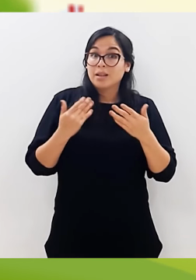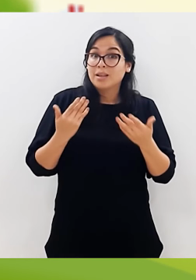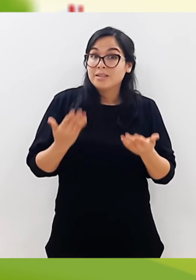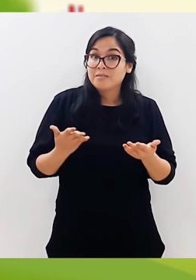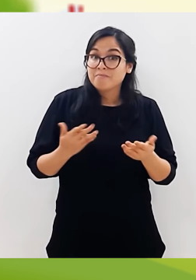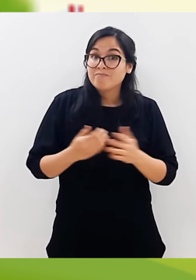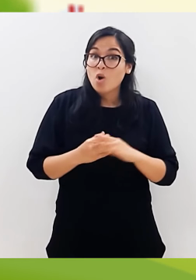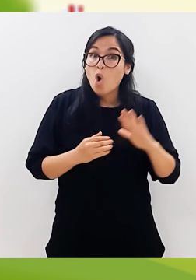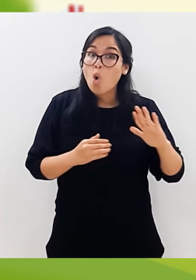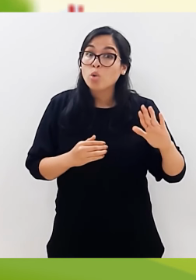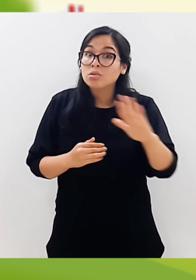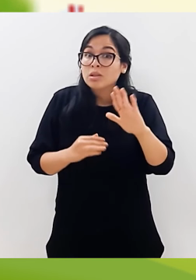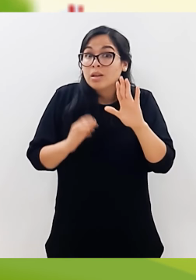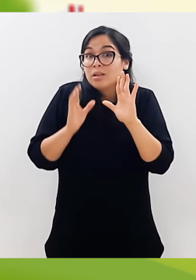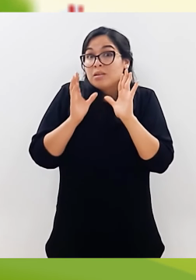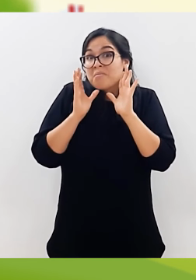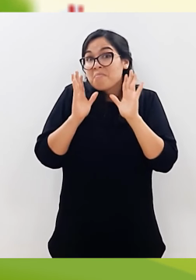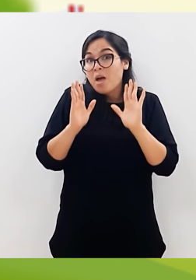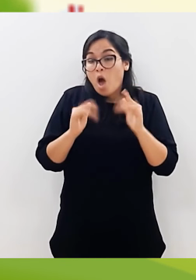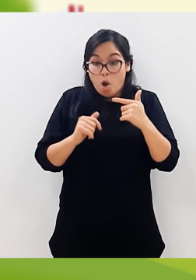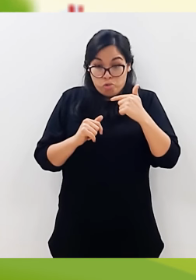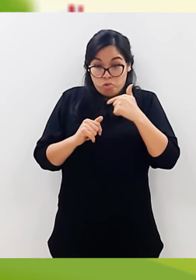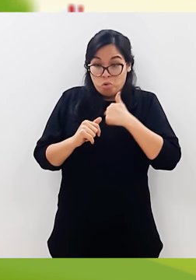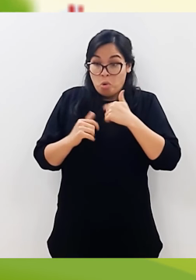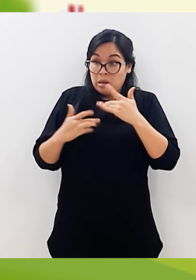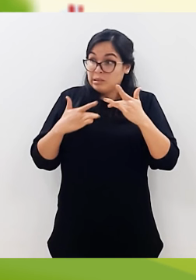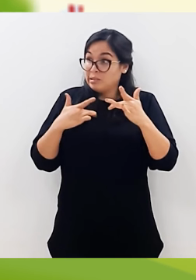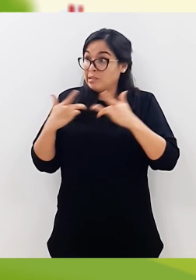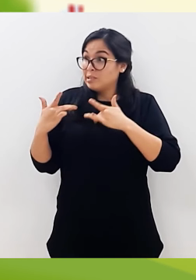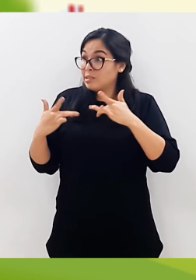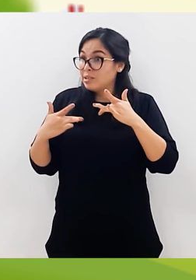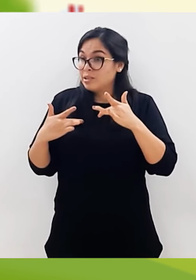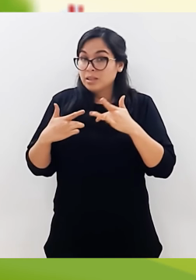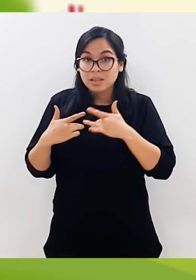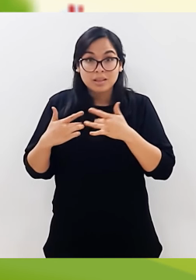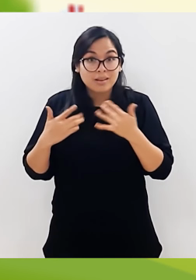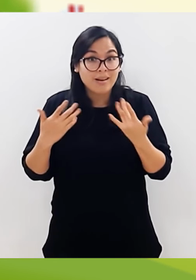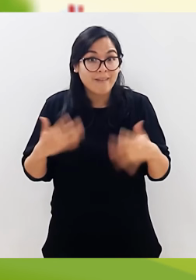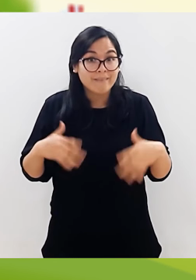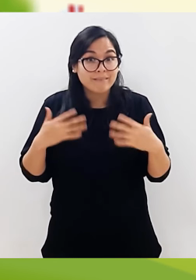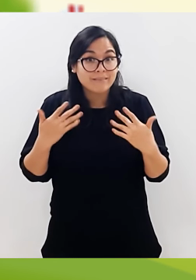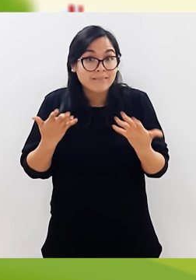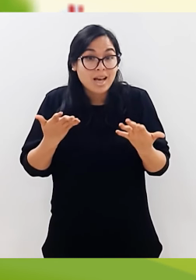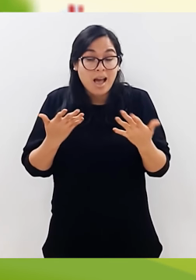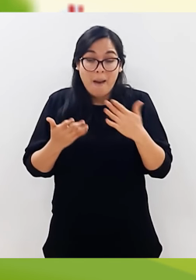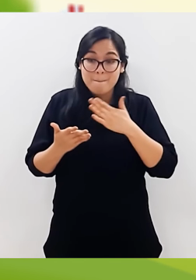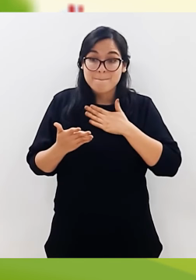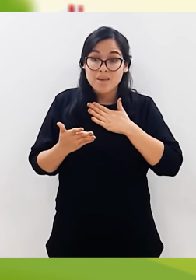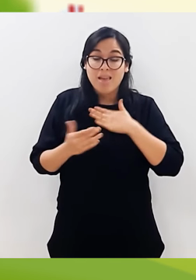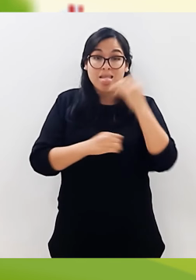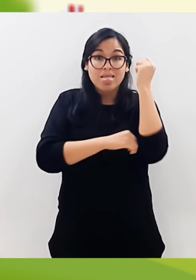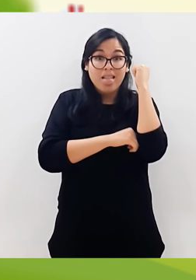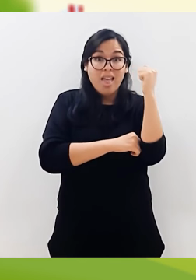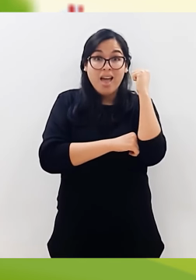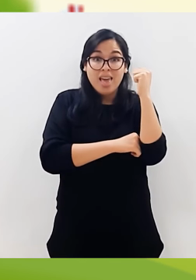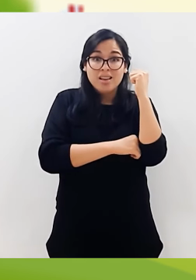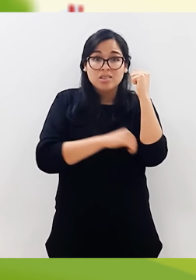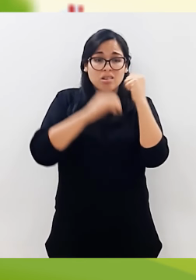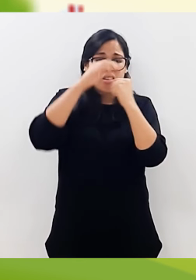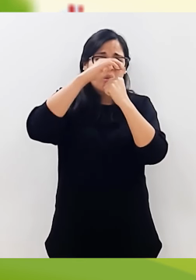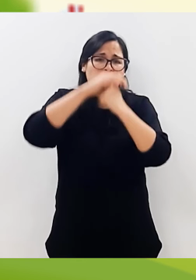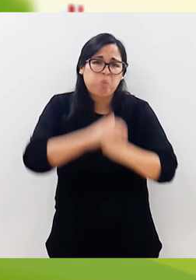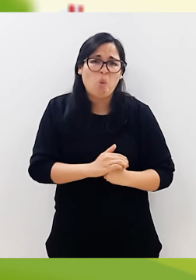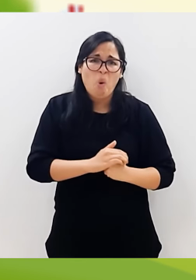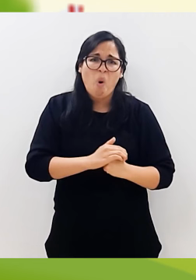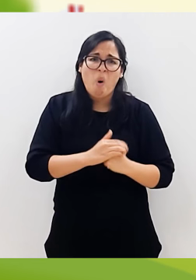No sé ustedes, pero yo siento que muchos de mis derechos